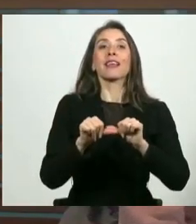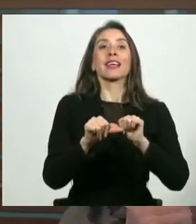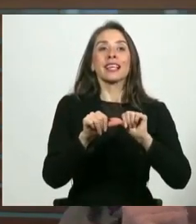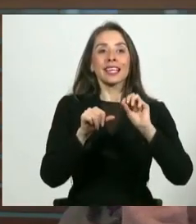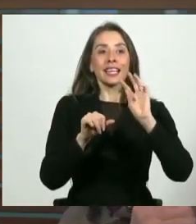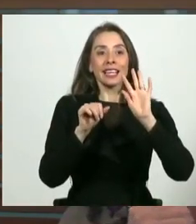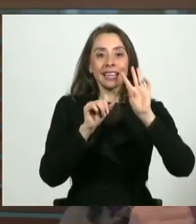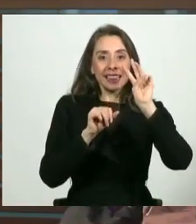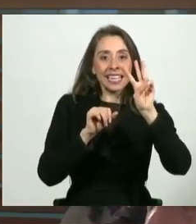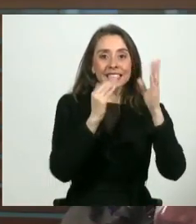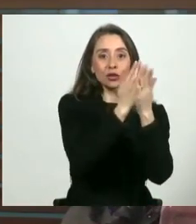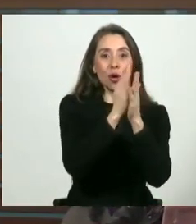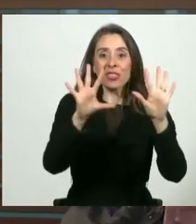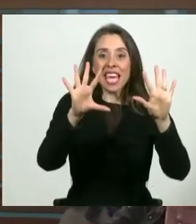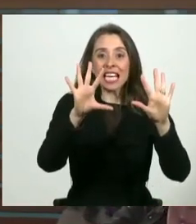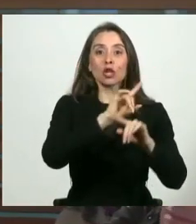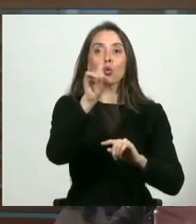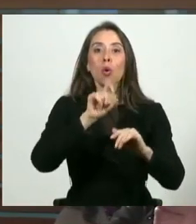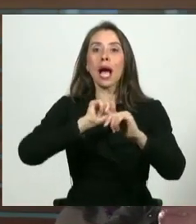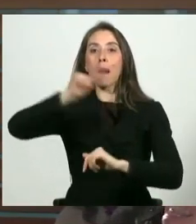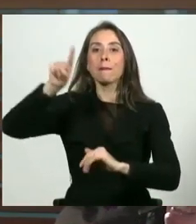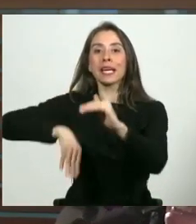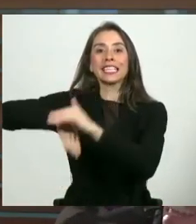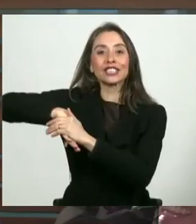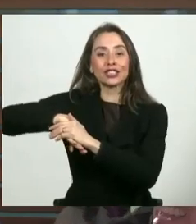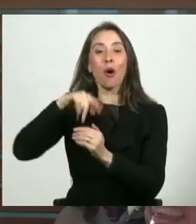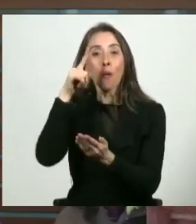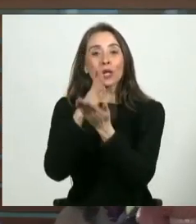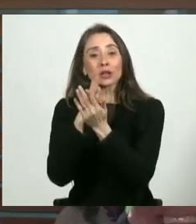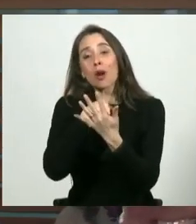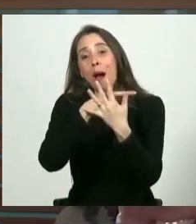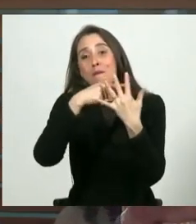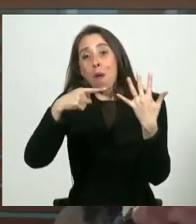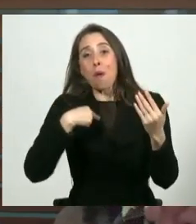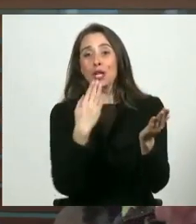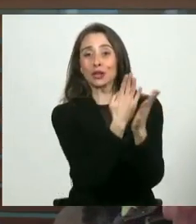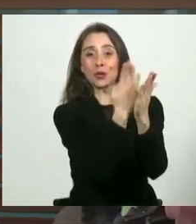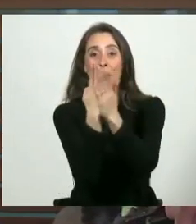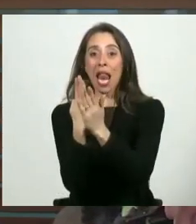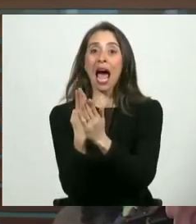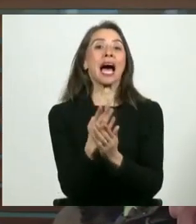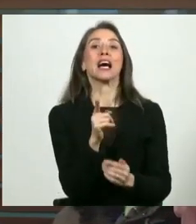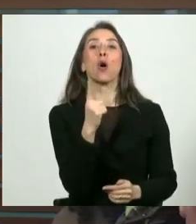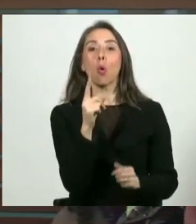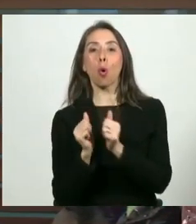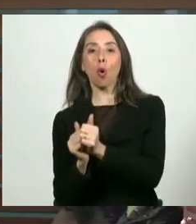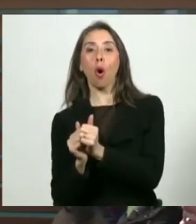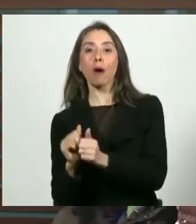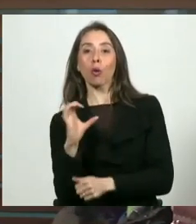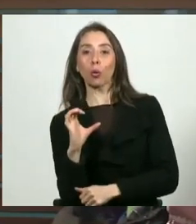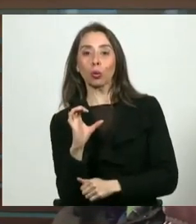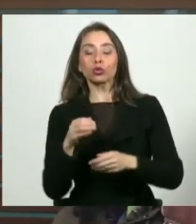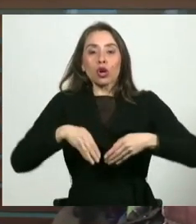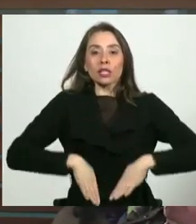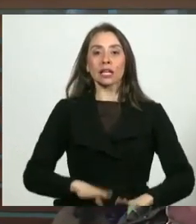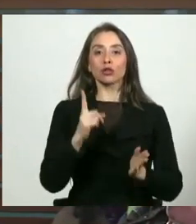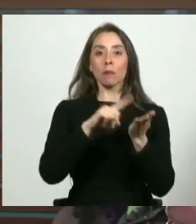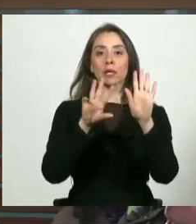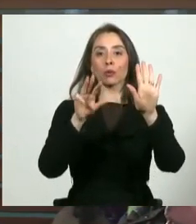que estuve más tiempo, no me echaron de ninguno, después otras cosas. En uno de los que estuve, tuve un compañero de curso que él nació en los